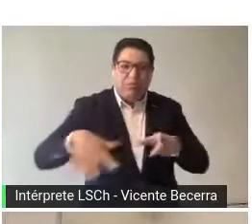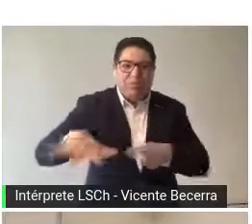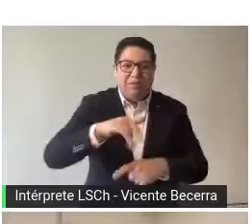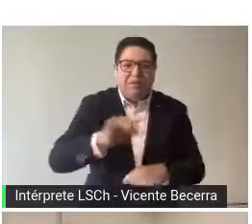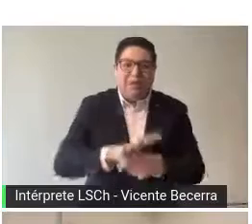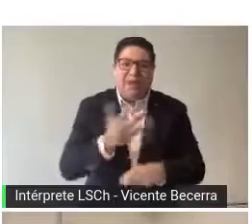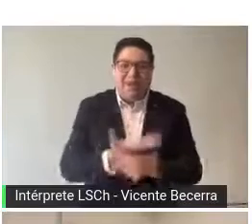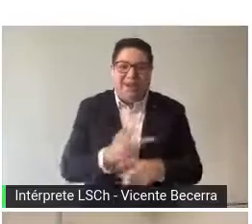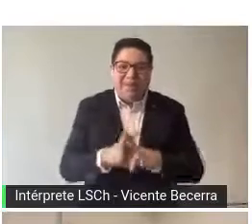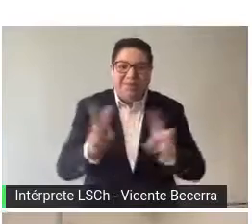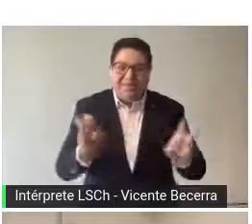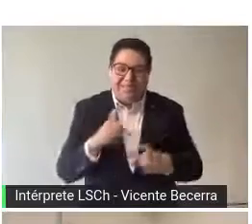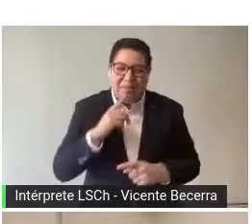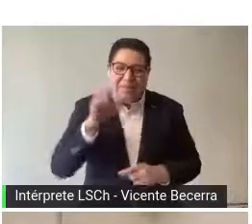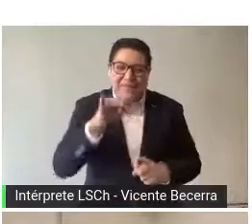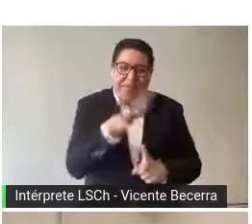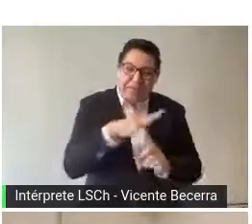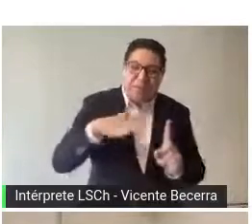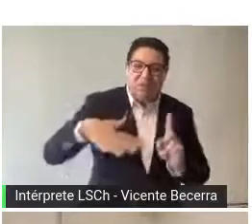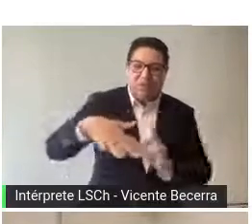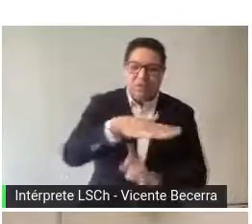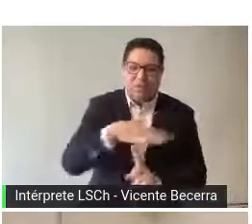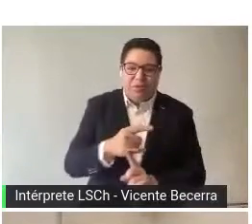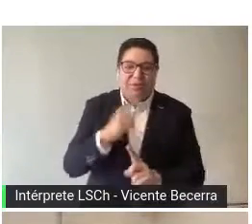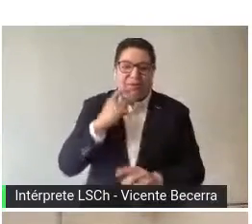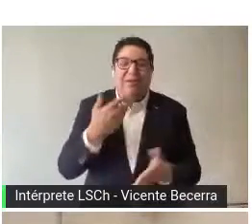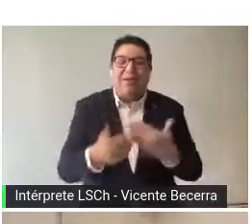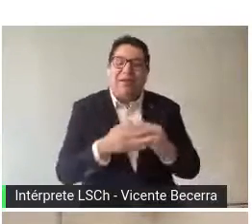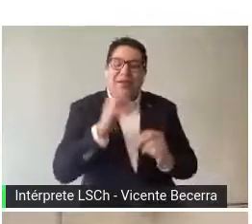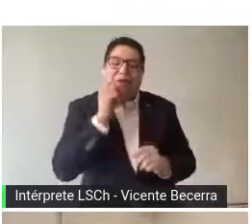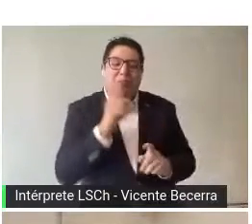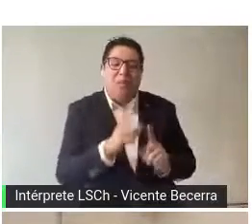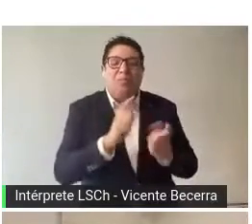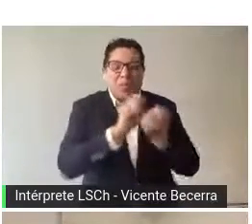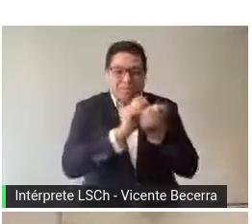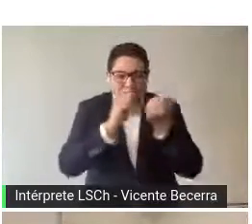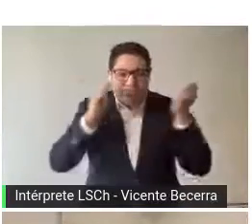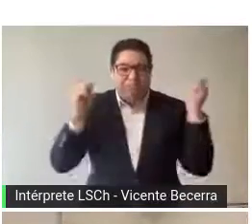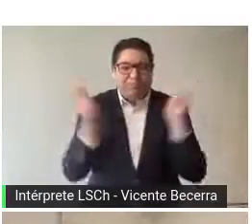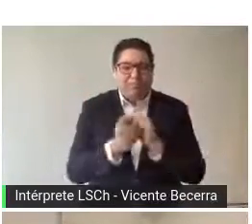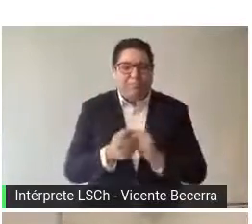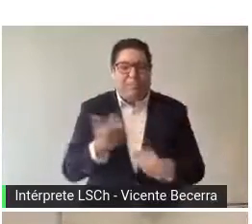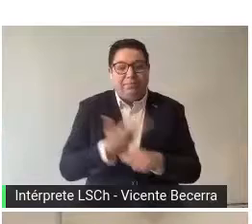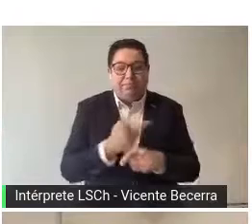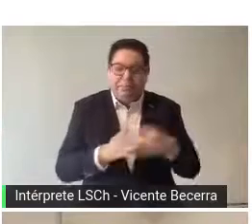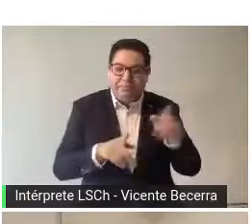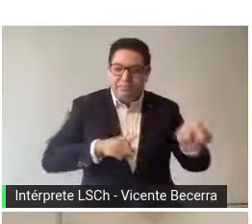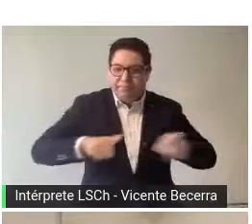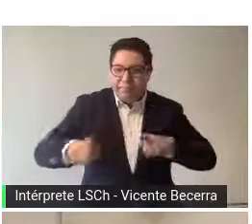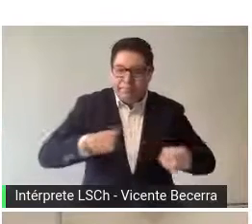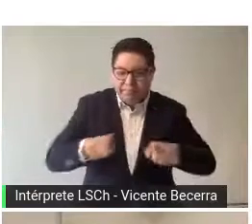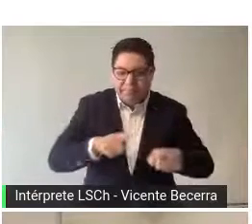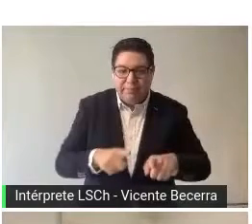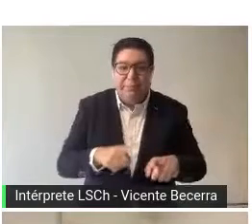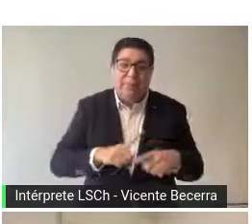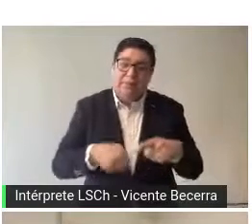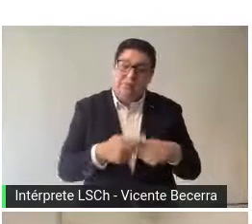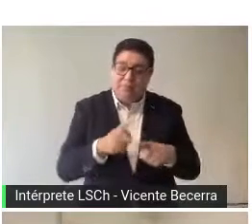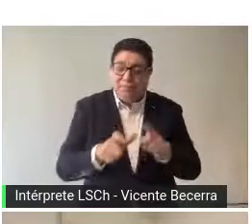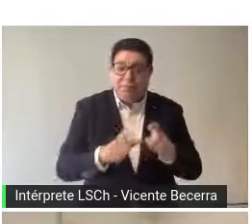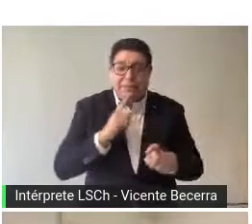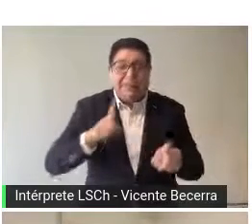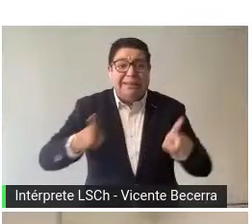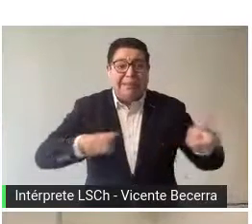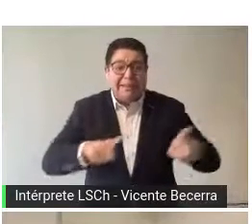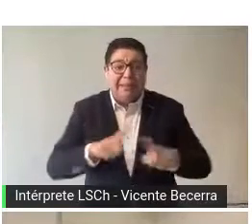contexto, que nos permite saber leer para dónde podemos cambiar, cómo podemos gestionar esa incertidumbre y también cómo podemos gestionar